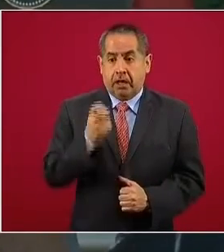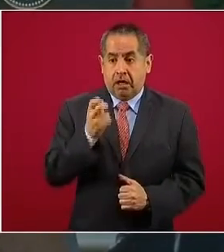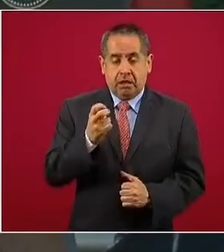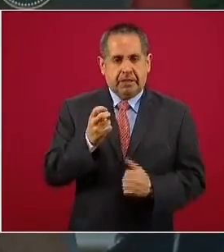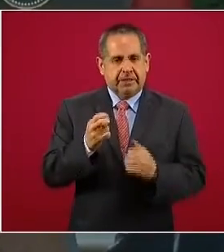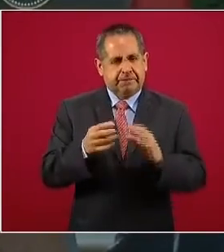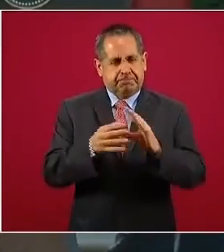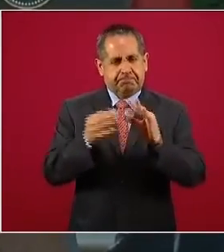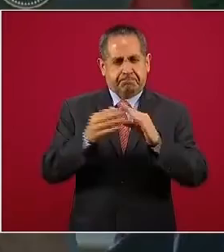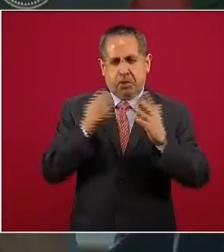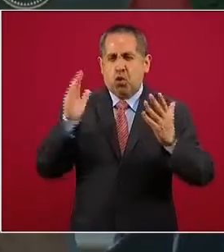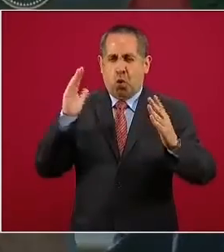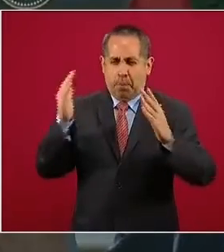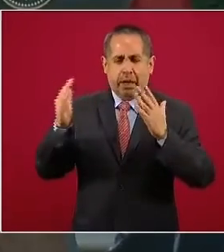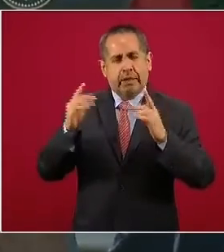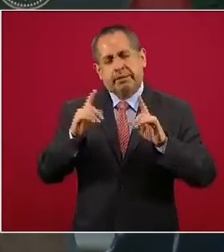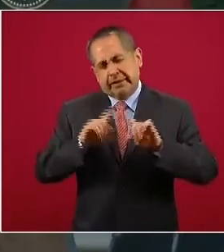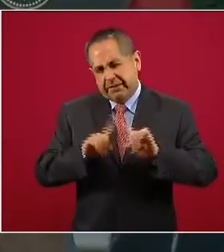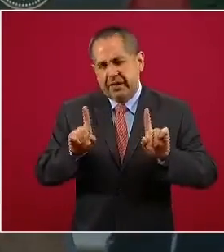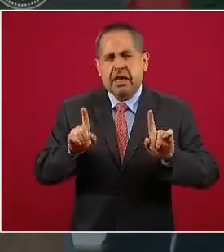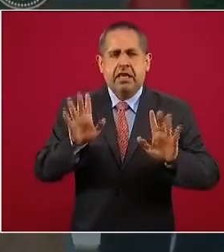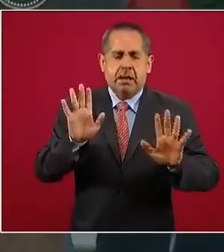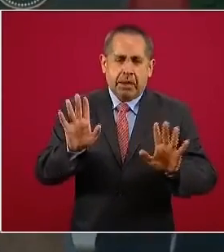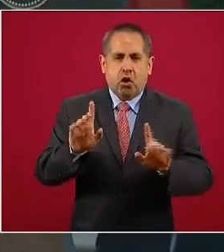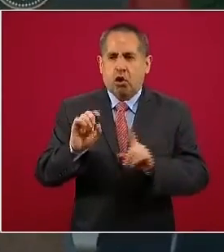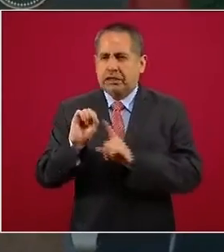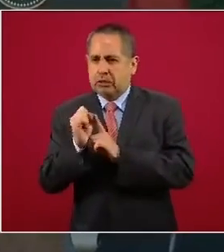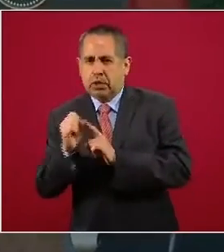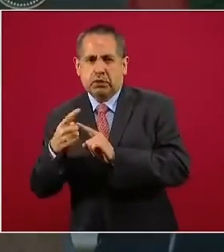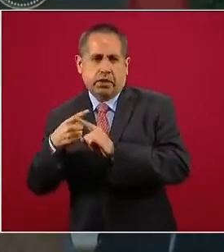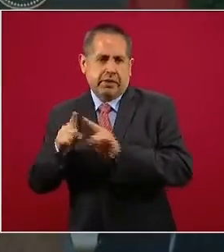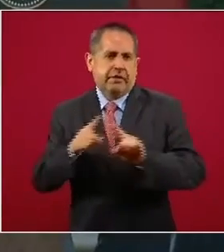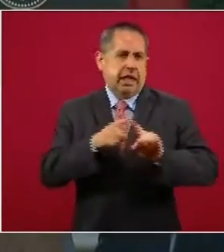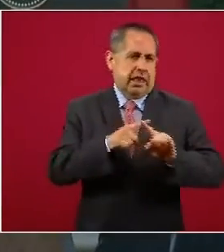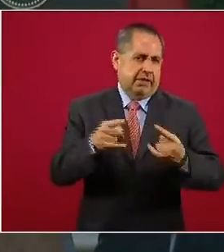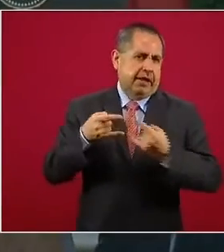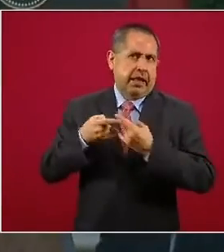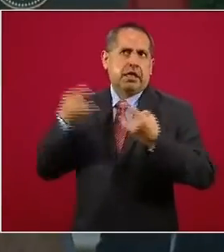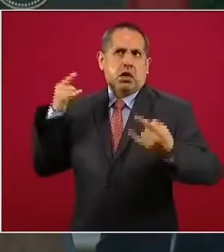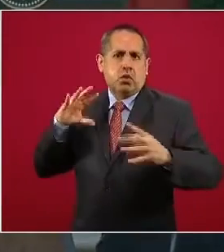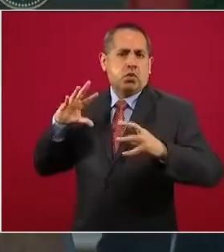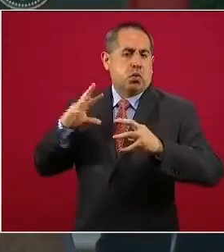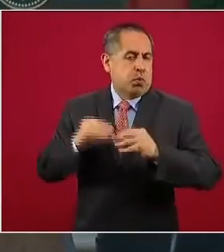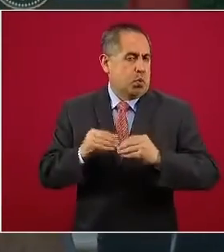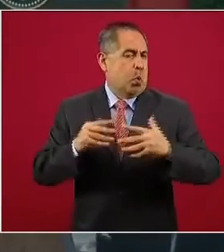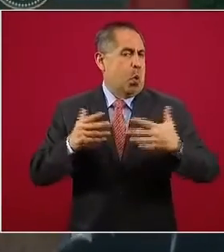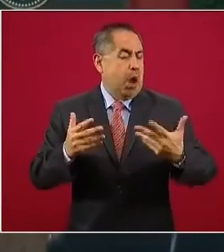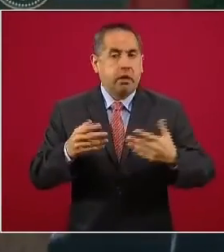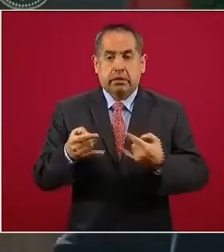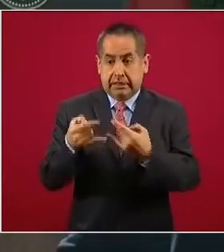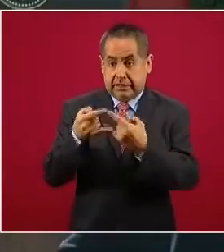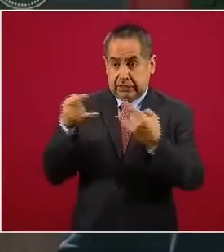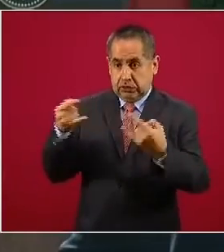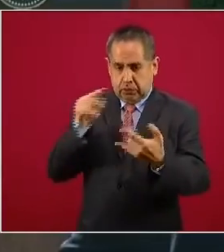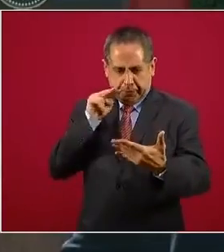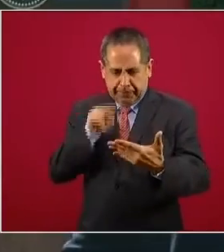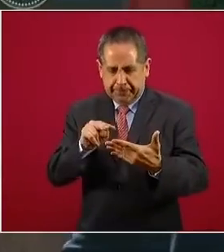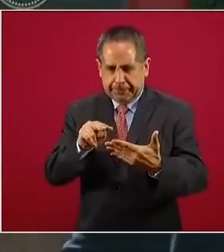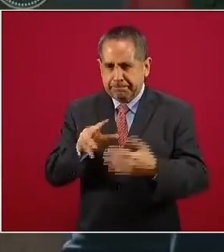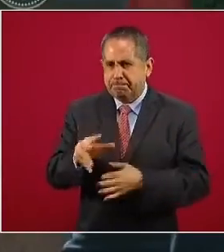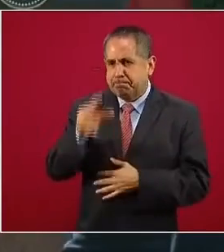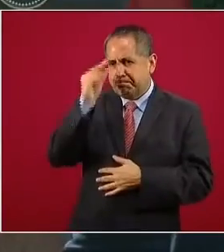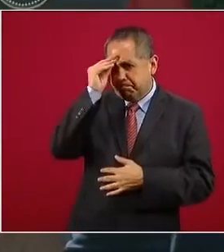las proporciones y en circunstancias sin duda distintas, la historia nos enseña que es